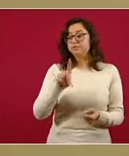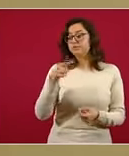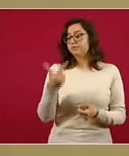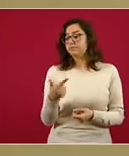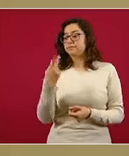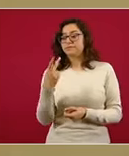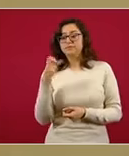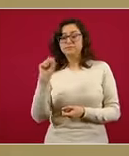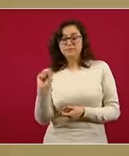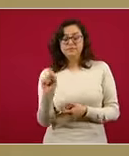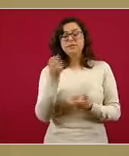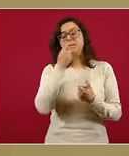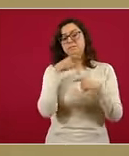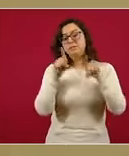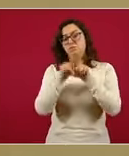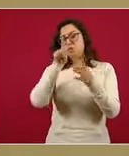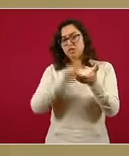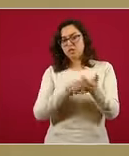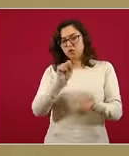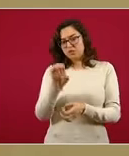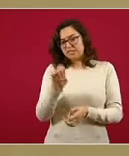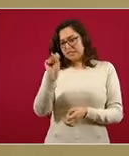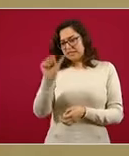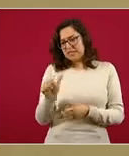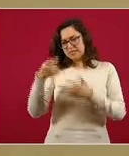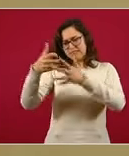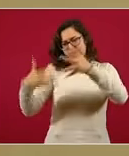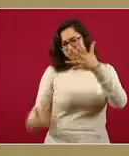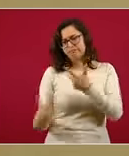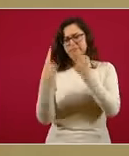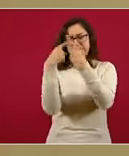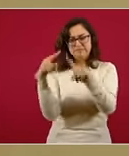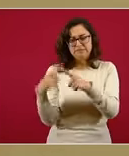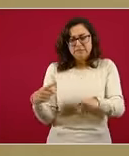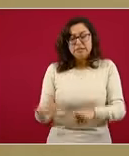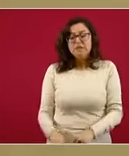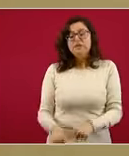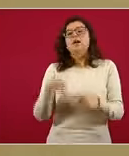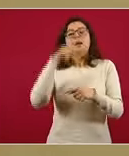y otras direcciones generales de la Secretaría de Salud en la revisión para que